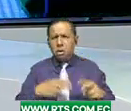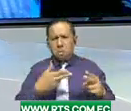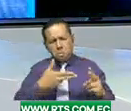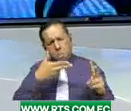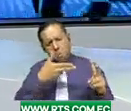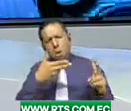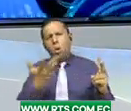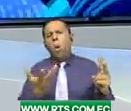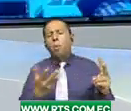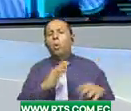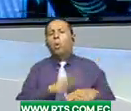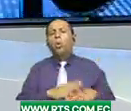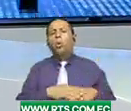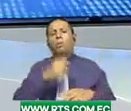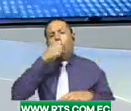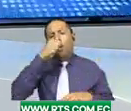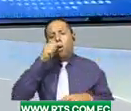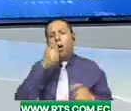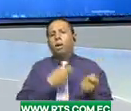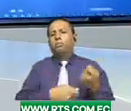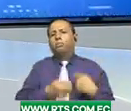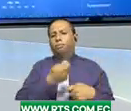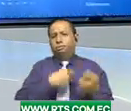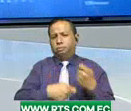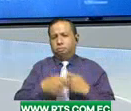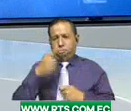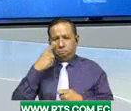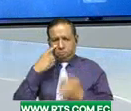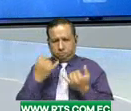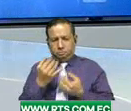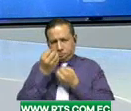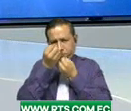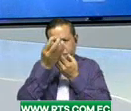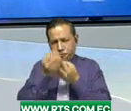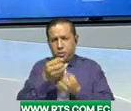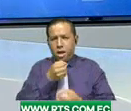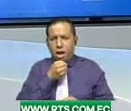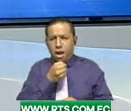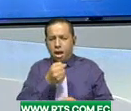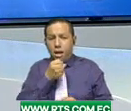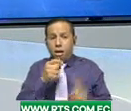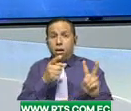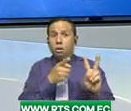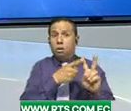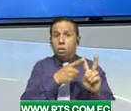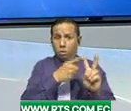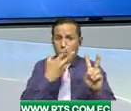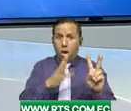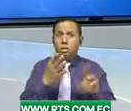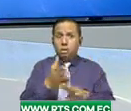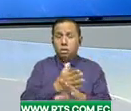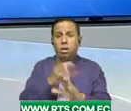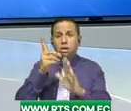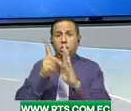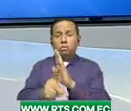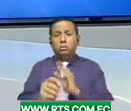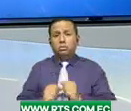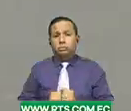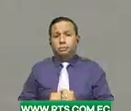relación con el tráfico de drogas. Carlos Julio Gurumendi nos cuenta en la siguiente nota que uno de los heridos registra antecedentes penales.